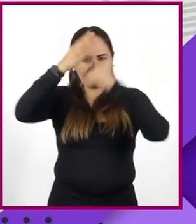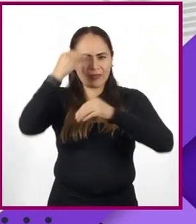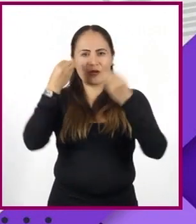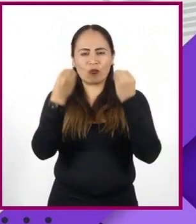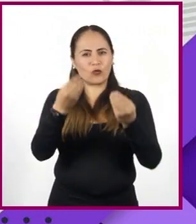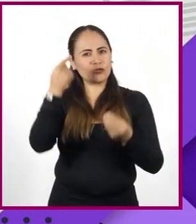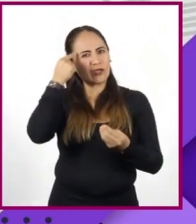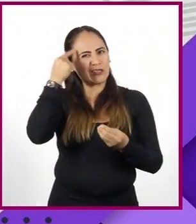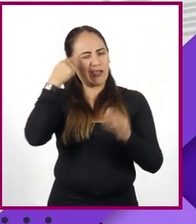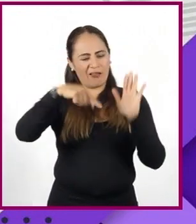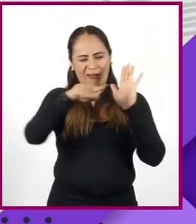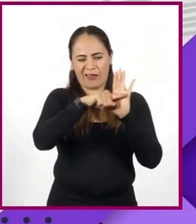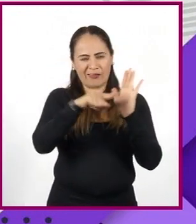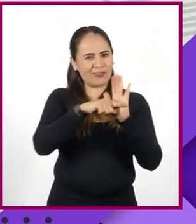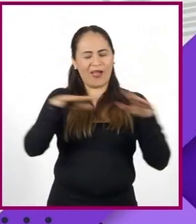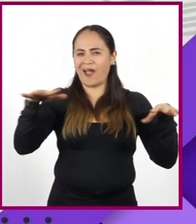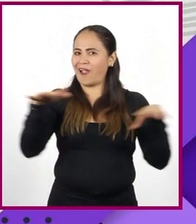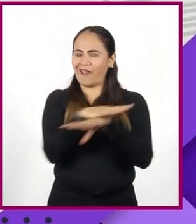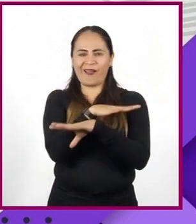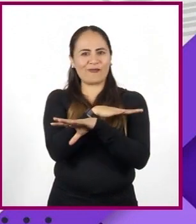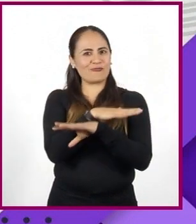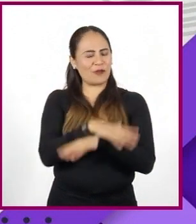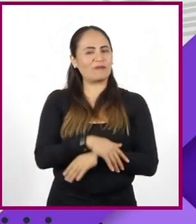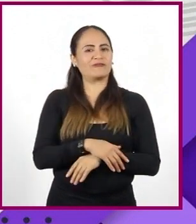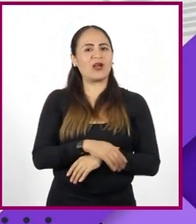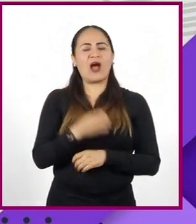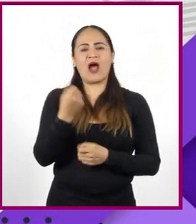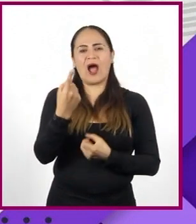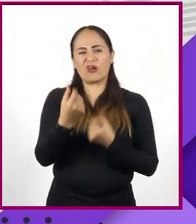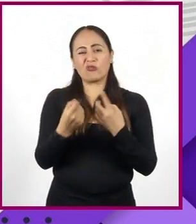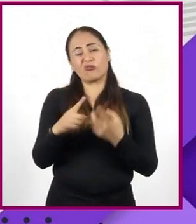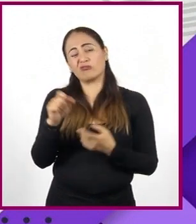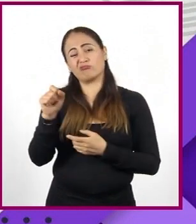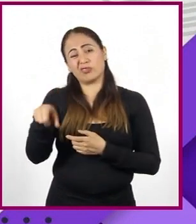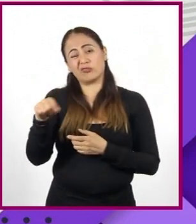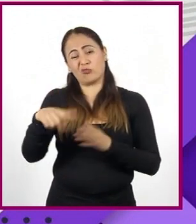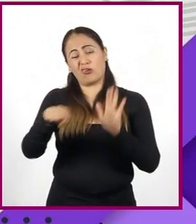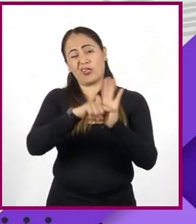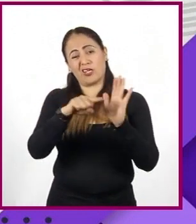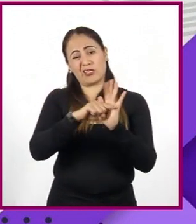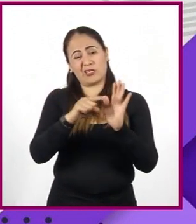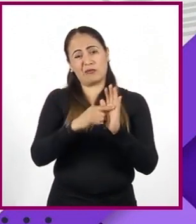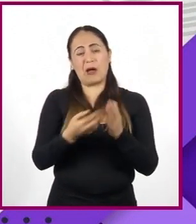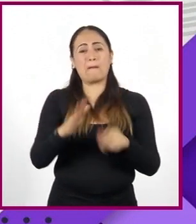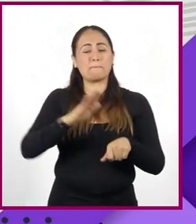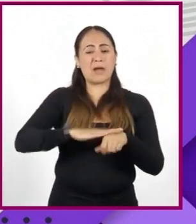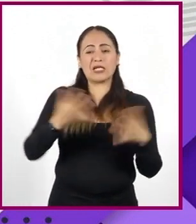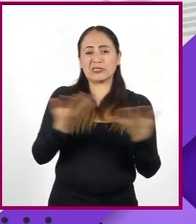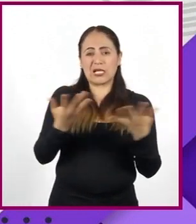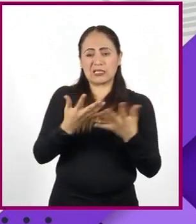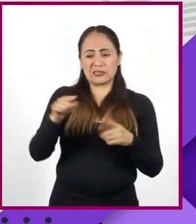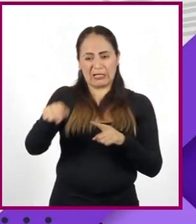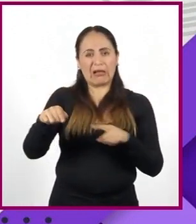cambiamos la idea negativa que teníamos. Otros siguen pensando igual, así que habrá que idear algo más.